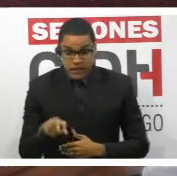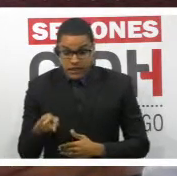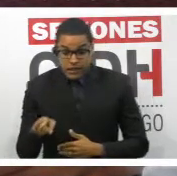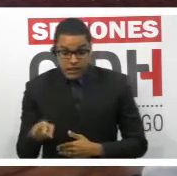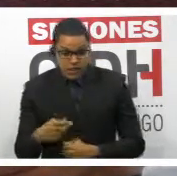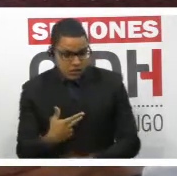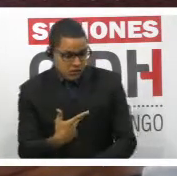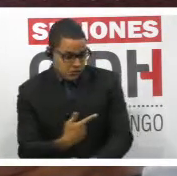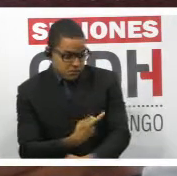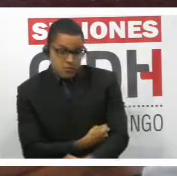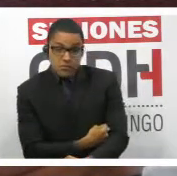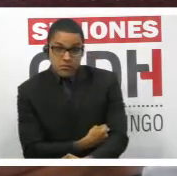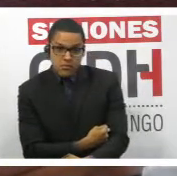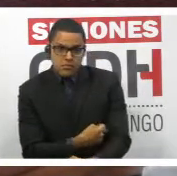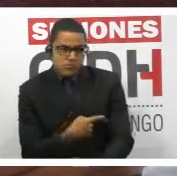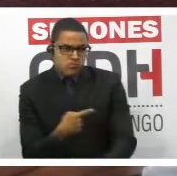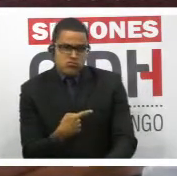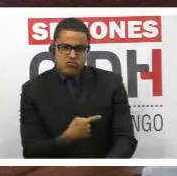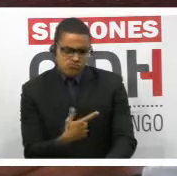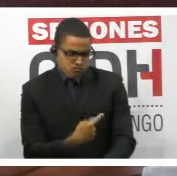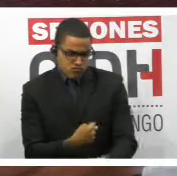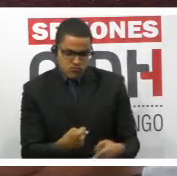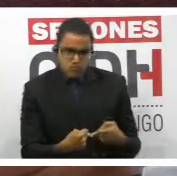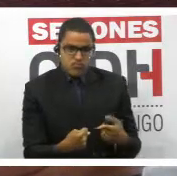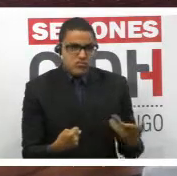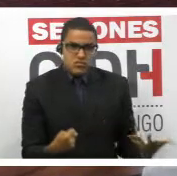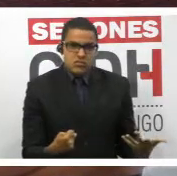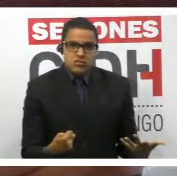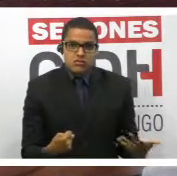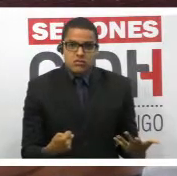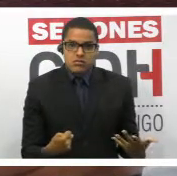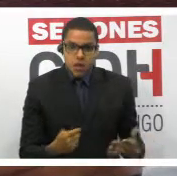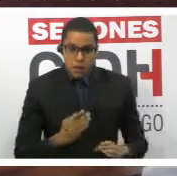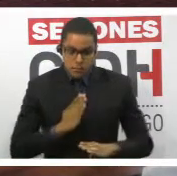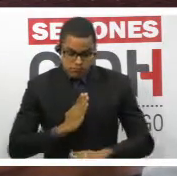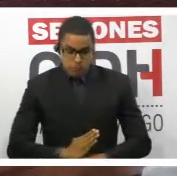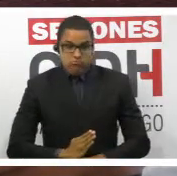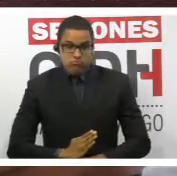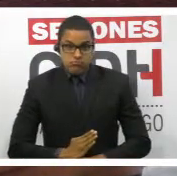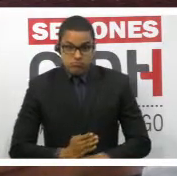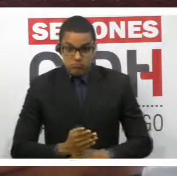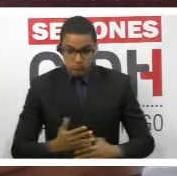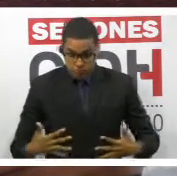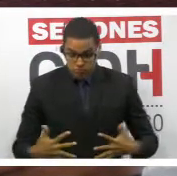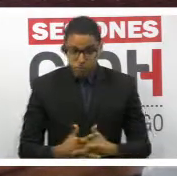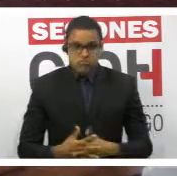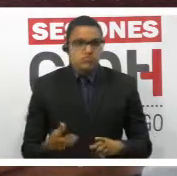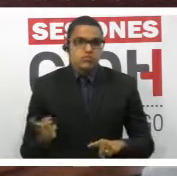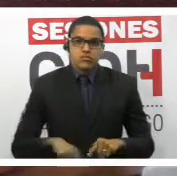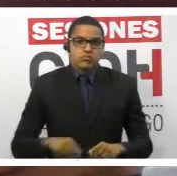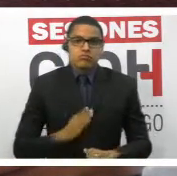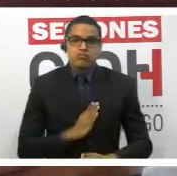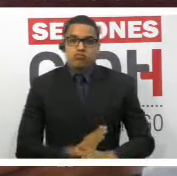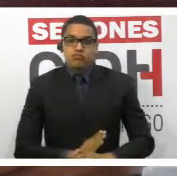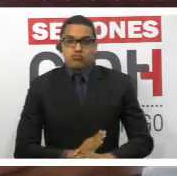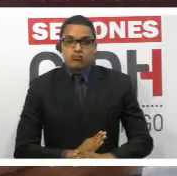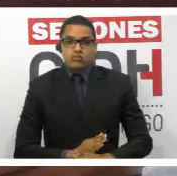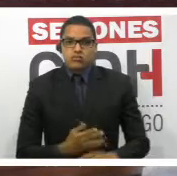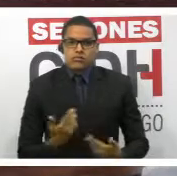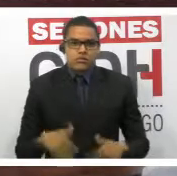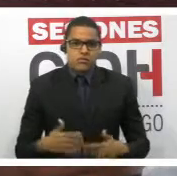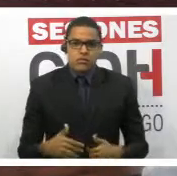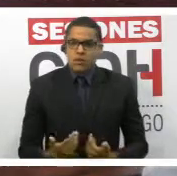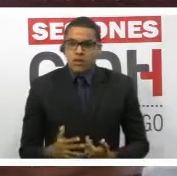para prevenir embarazos en casos de abuso sexual a las mujeres que se encuentran en esta institución también son separadas de sus